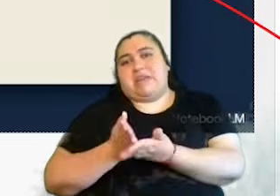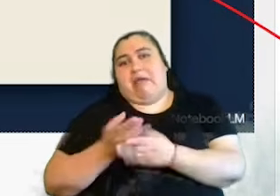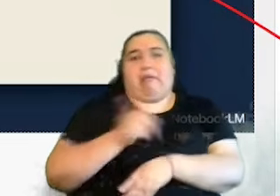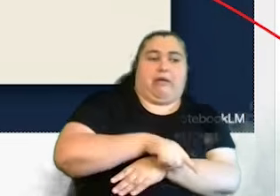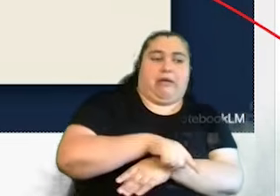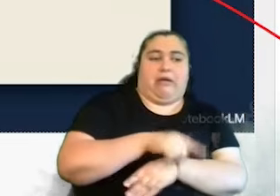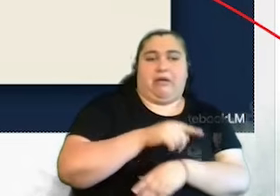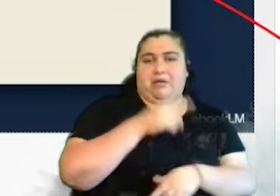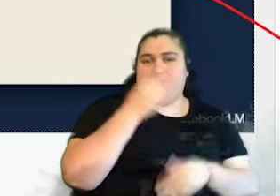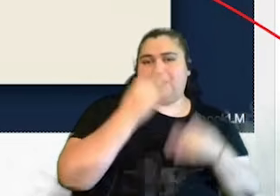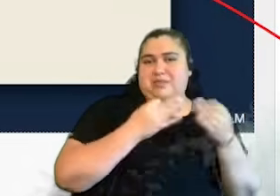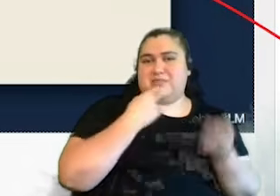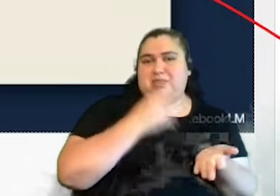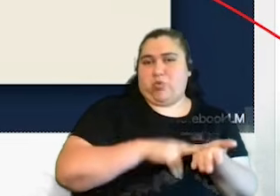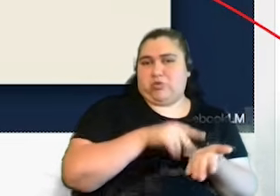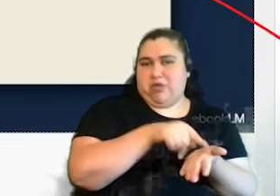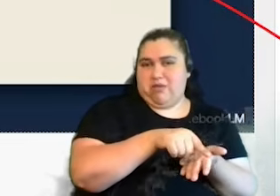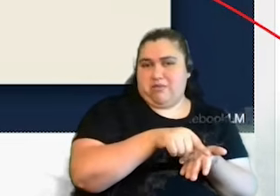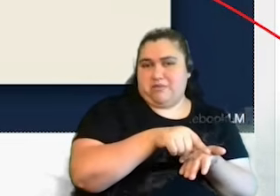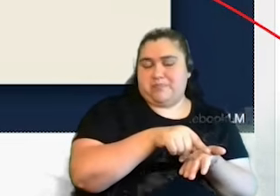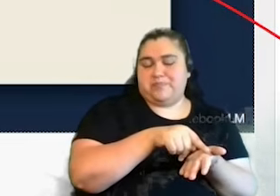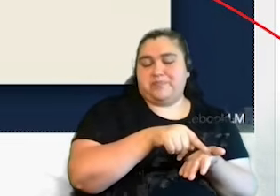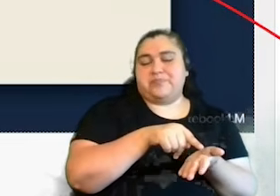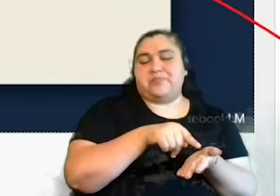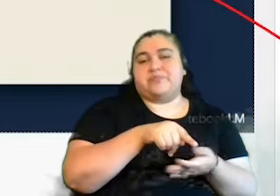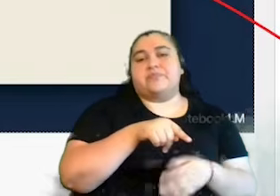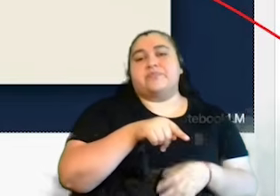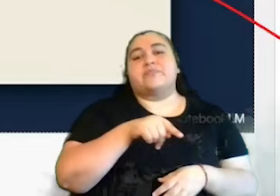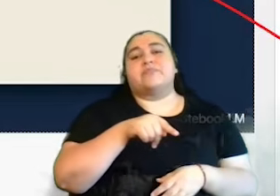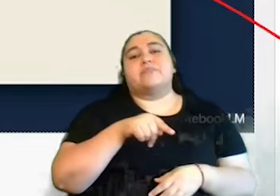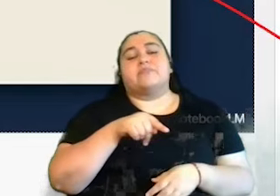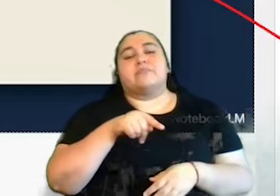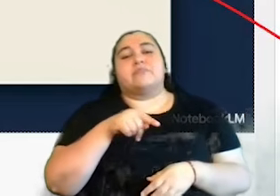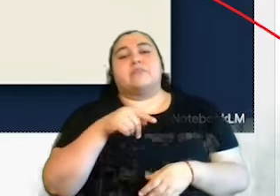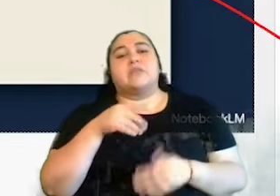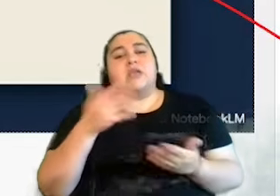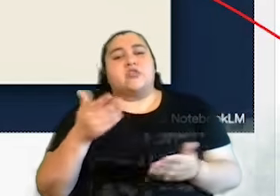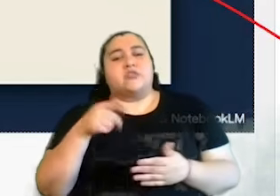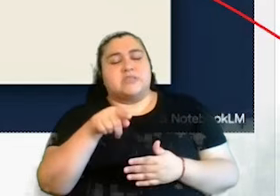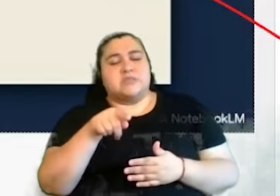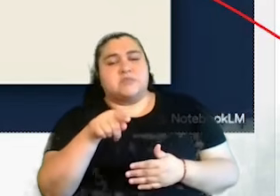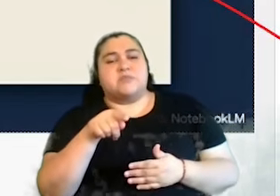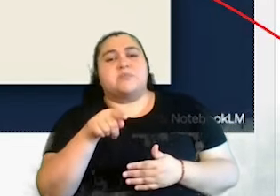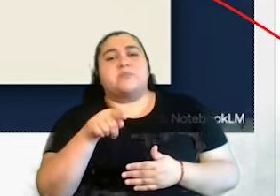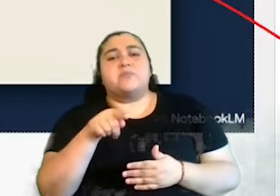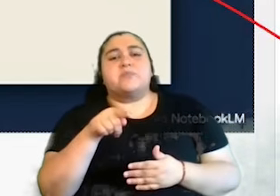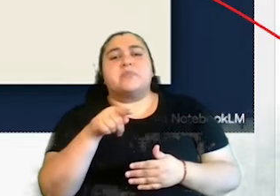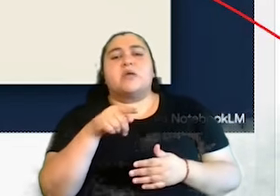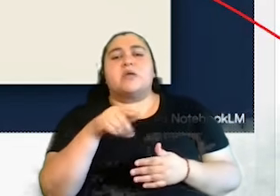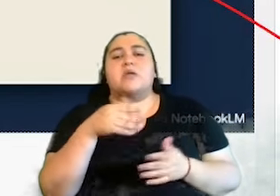toda esta ley es, además de simplificar las funciones